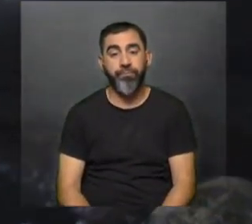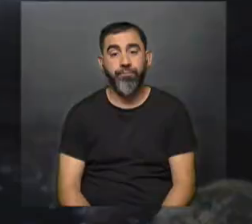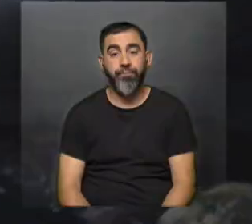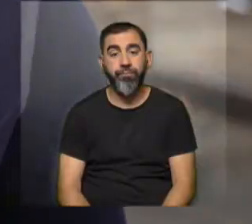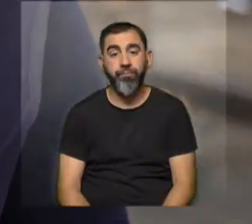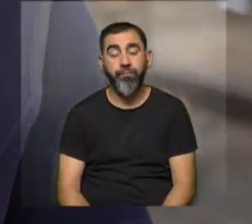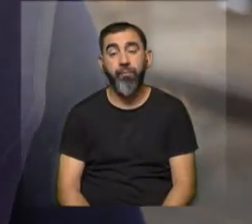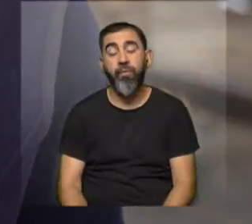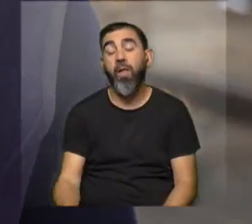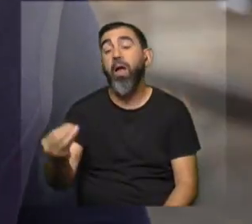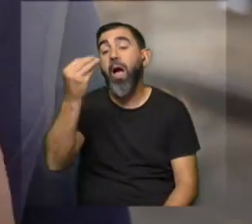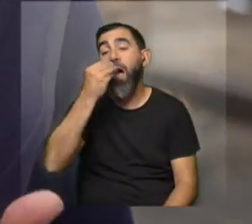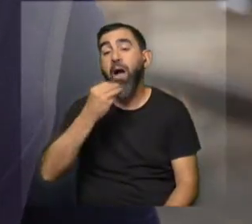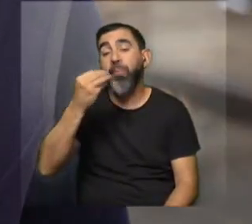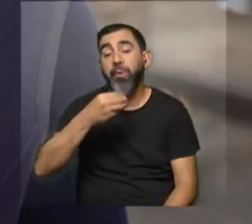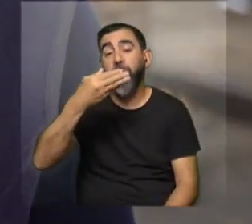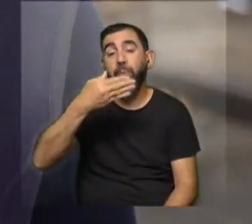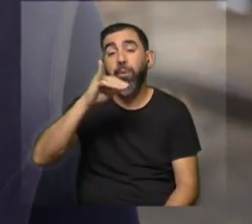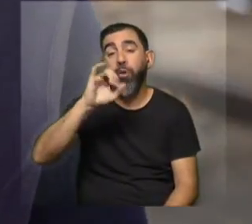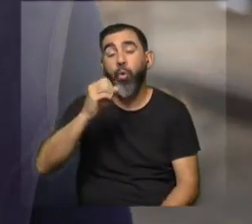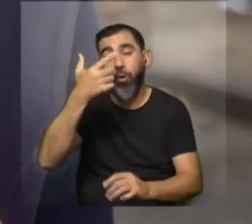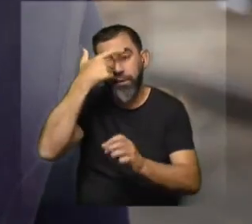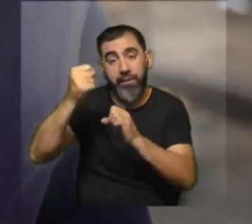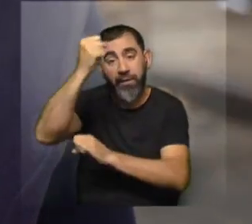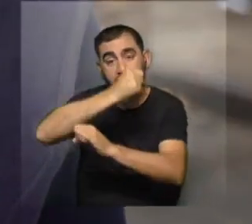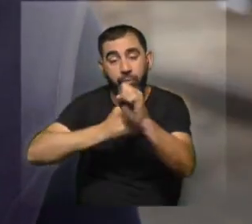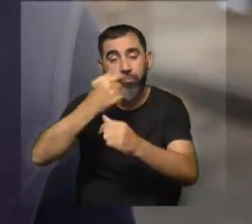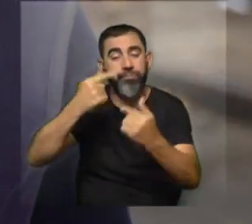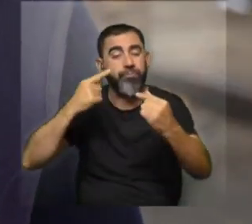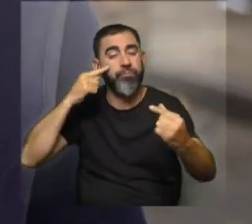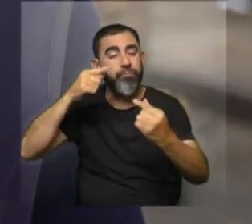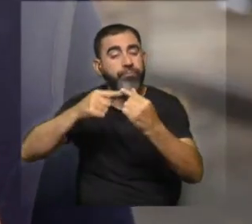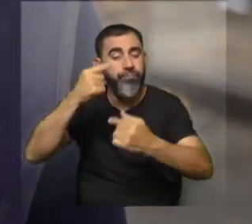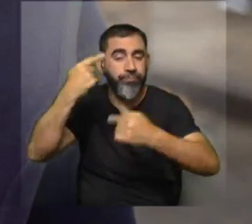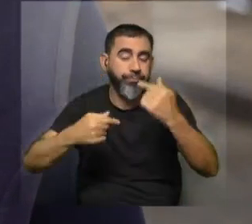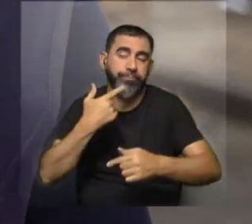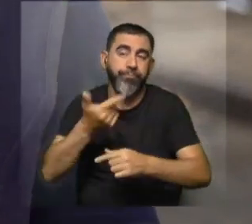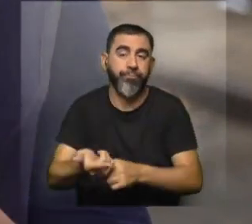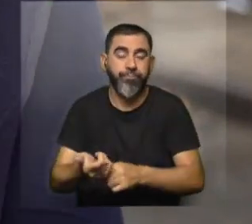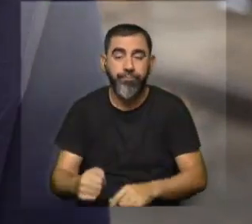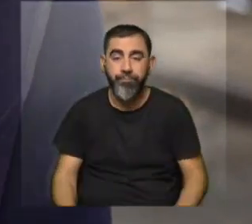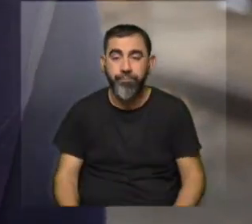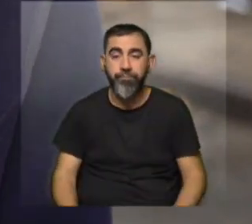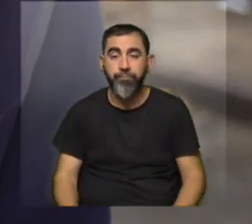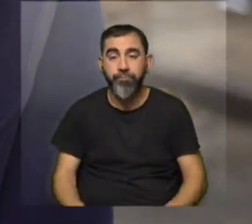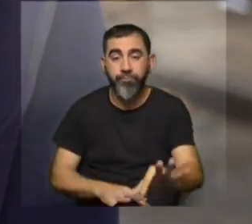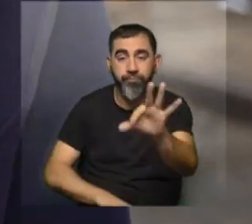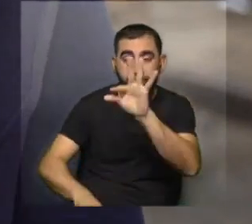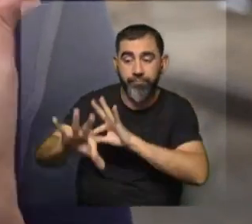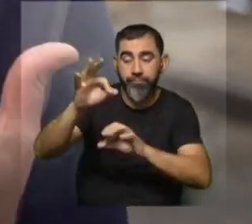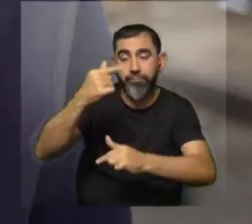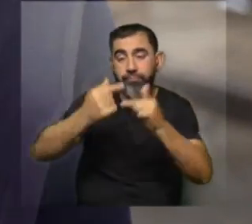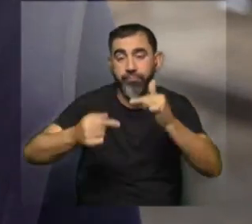En los alimentos aplicamos biotecnología para distintos objetivos. Por ejemplo, para seleccionar variedades que